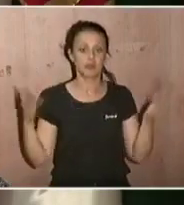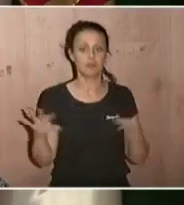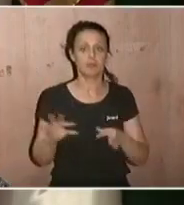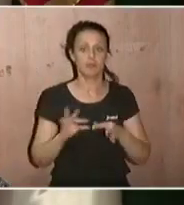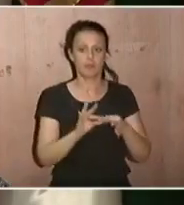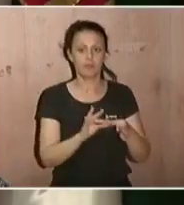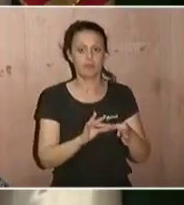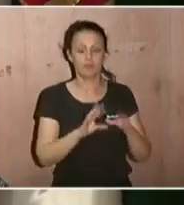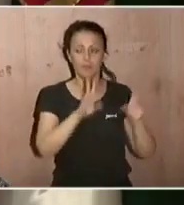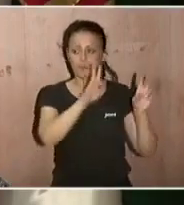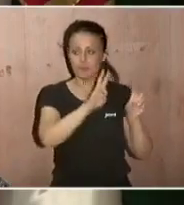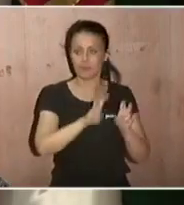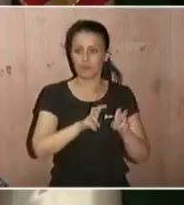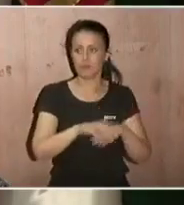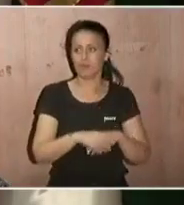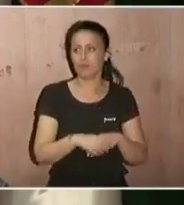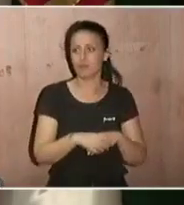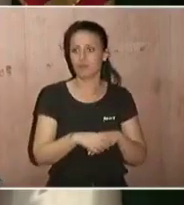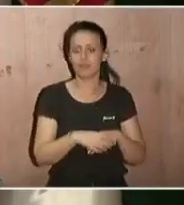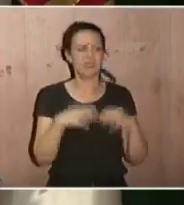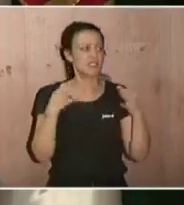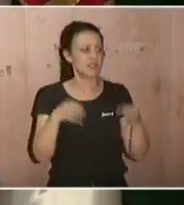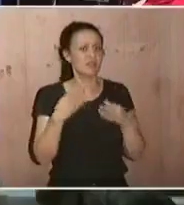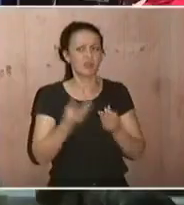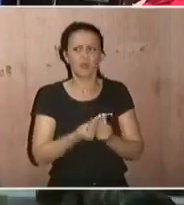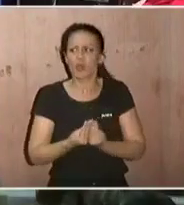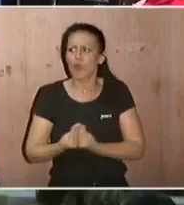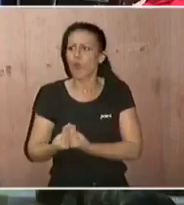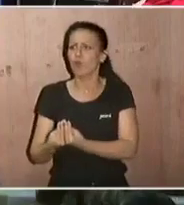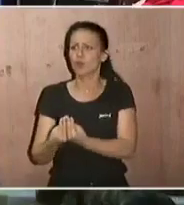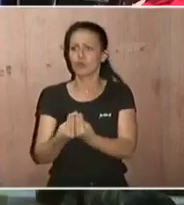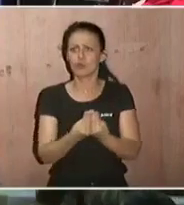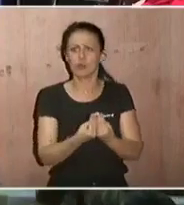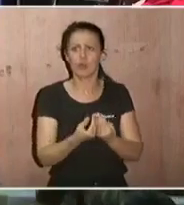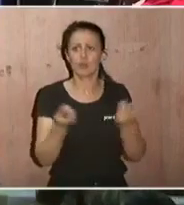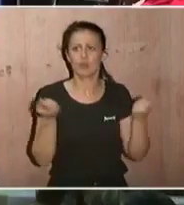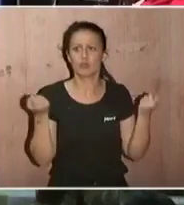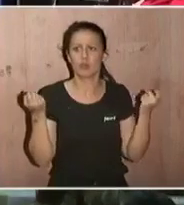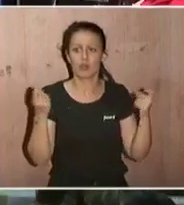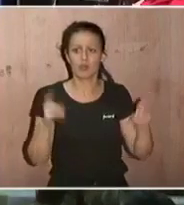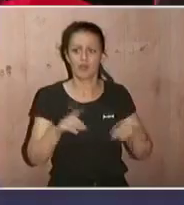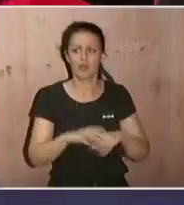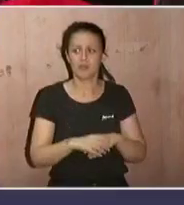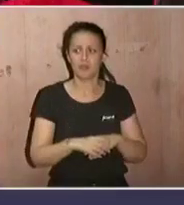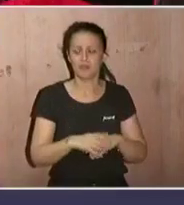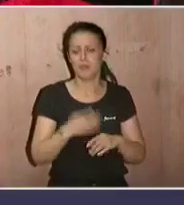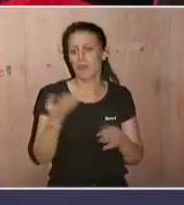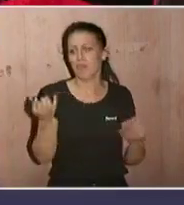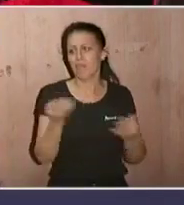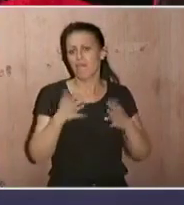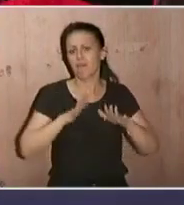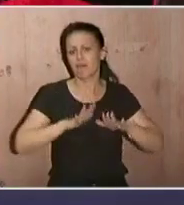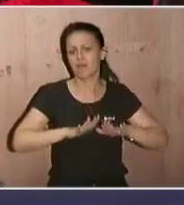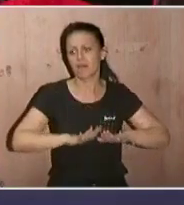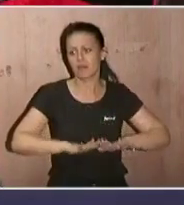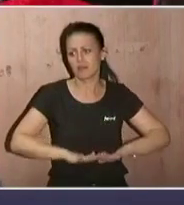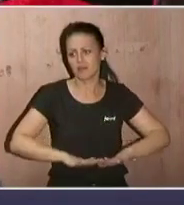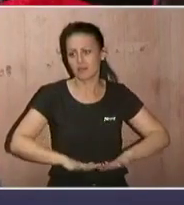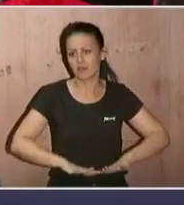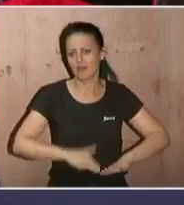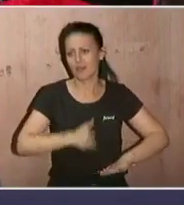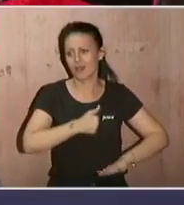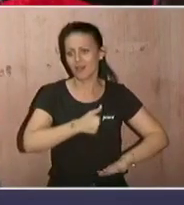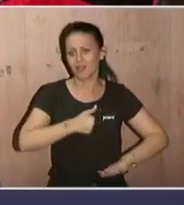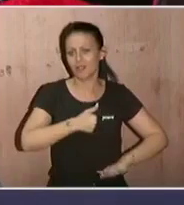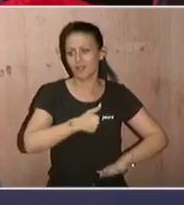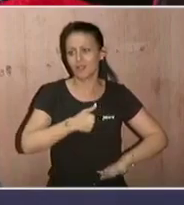las materias. No hay por qué ir juntos todos siempre a todo. Hay que relajar de alguna manera el papel de la